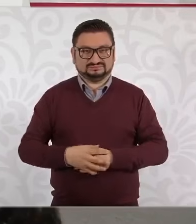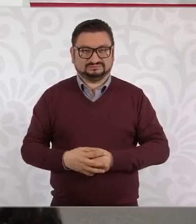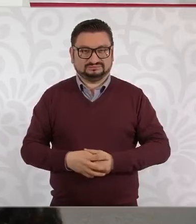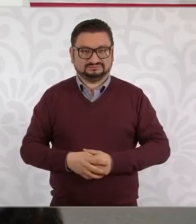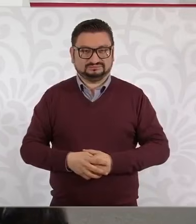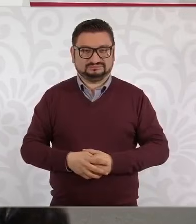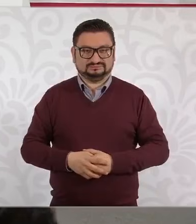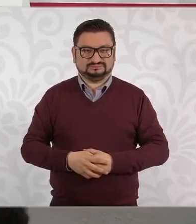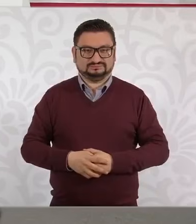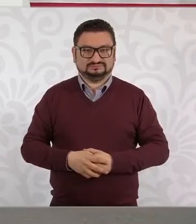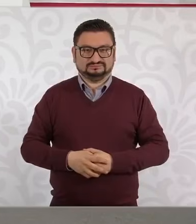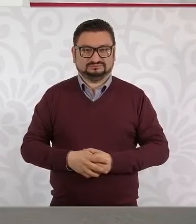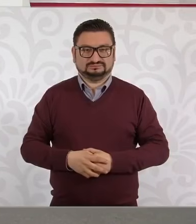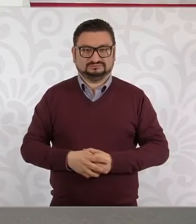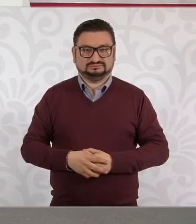allá? Fíjense,